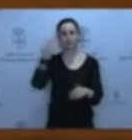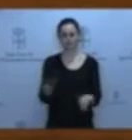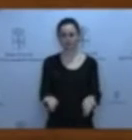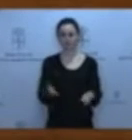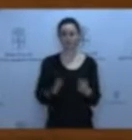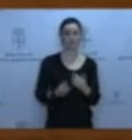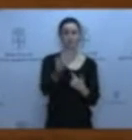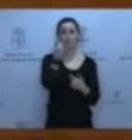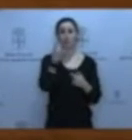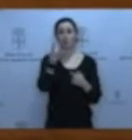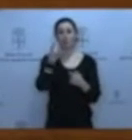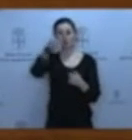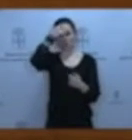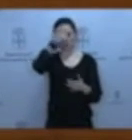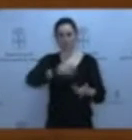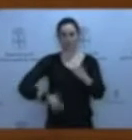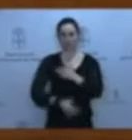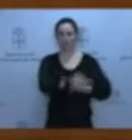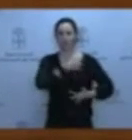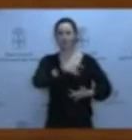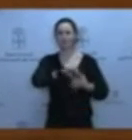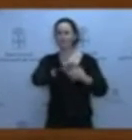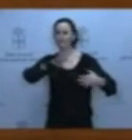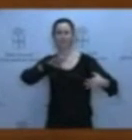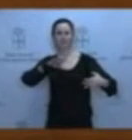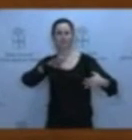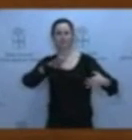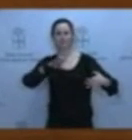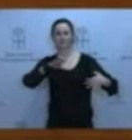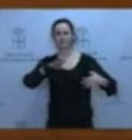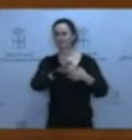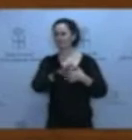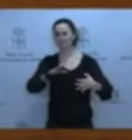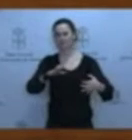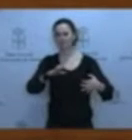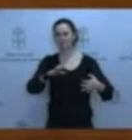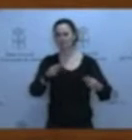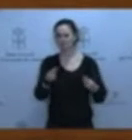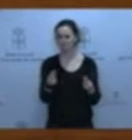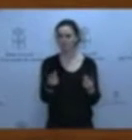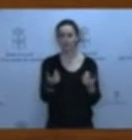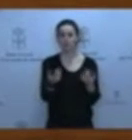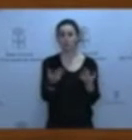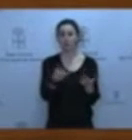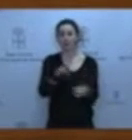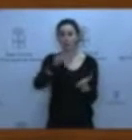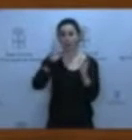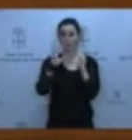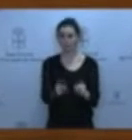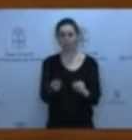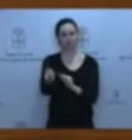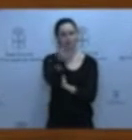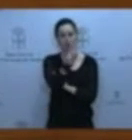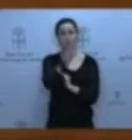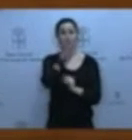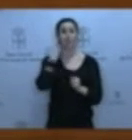Primero porque las patologías sintomáticas muchas veces no se relacionan con tentativas no consumadas, o sea, los suicidios consumados